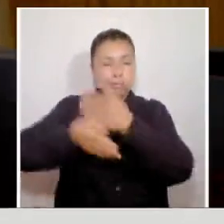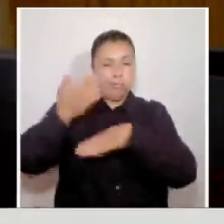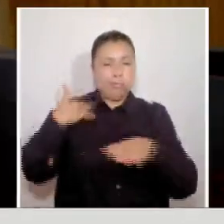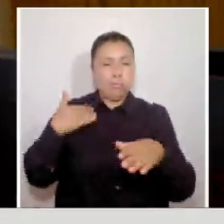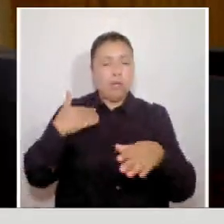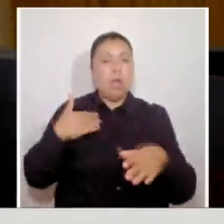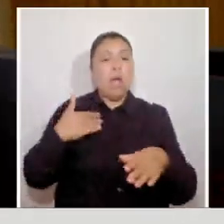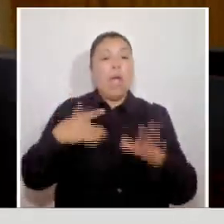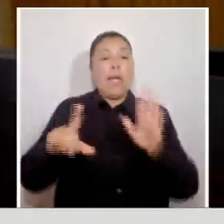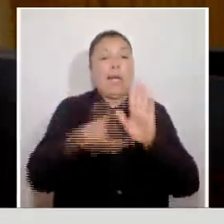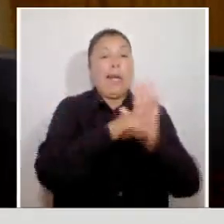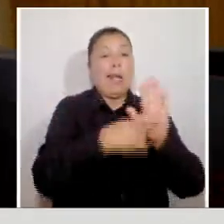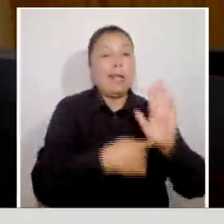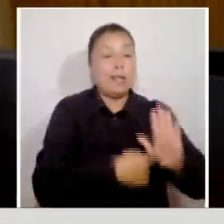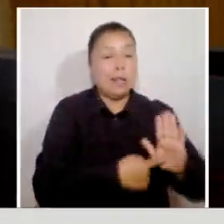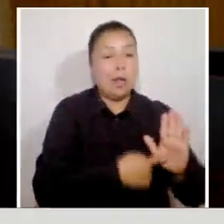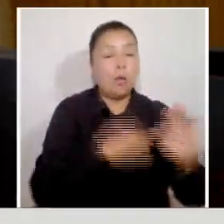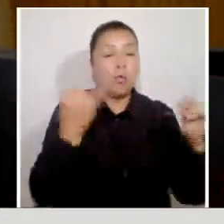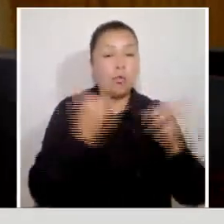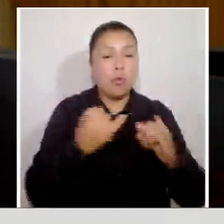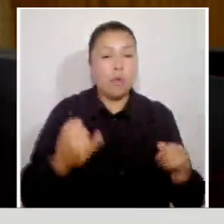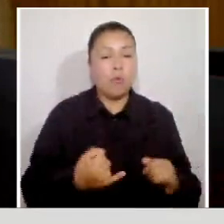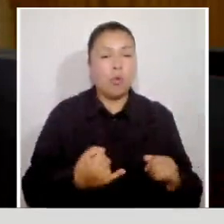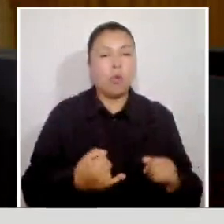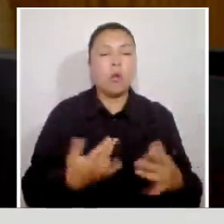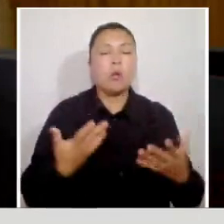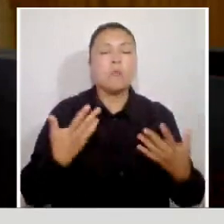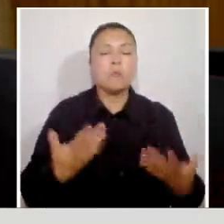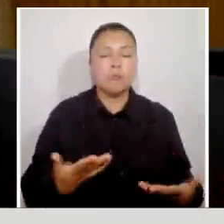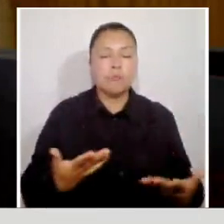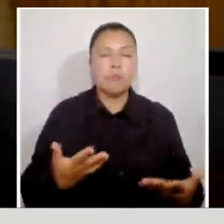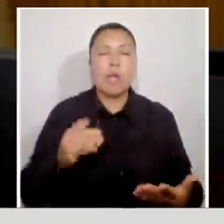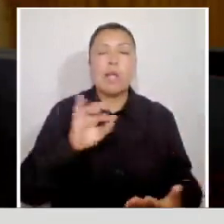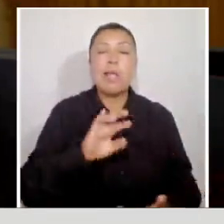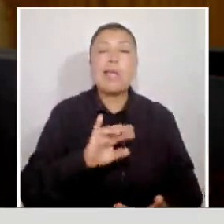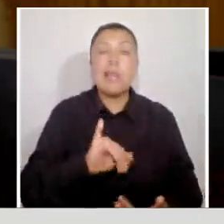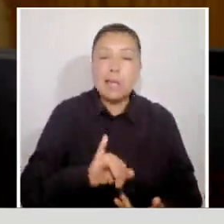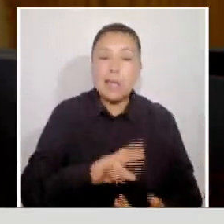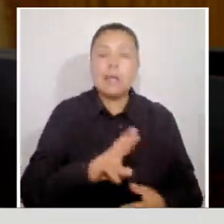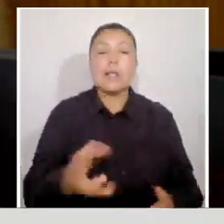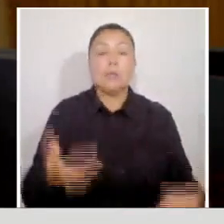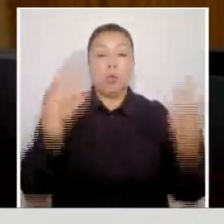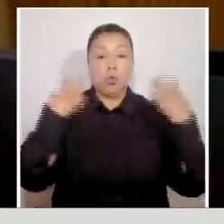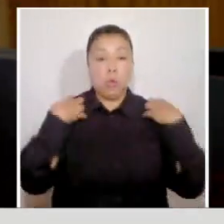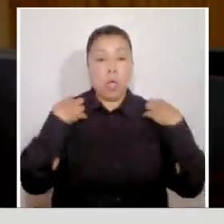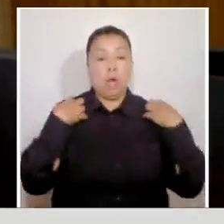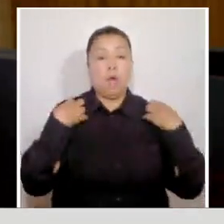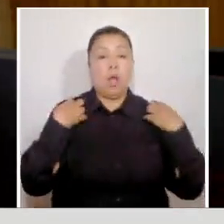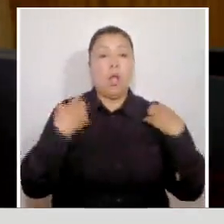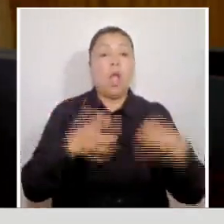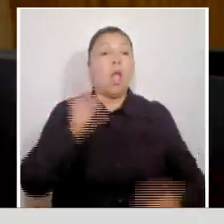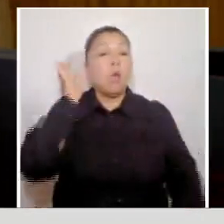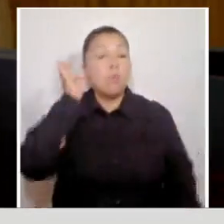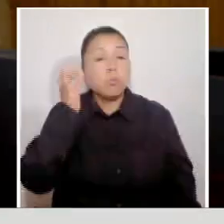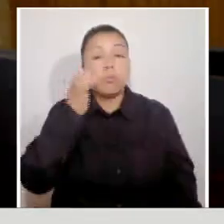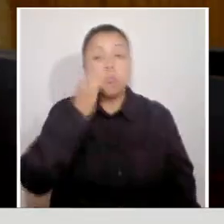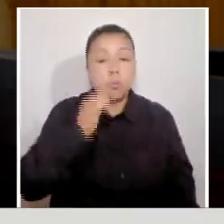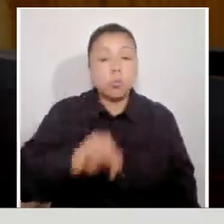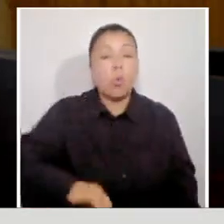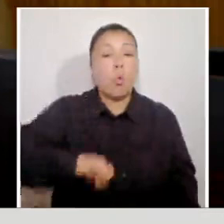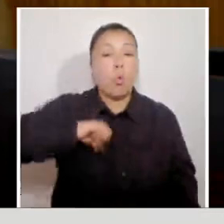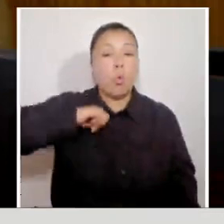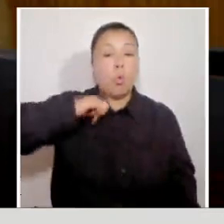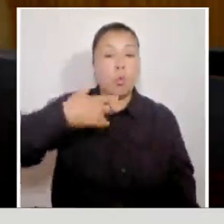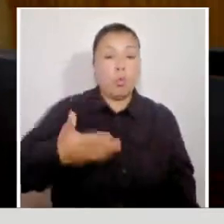legislando de manera muy irresponsable y con las los niños niñas y adolescentes